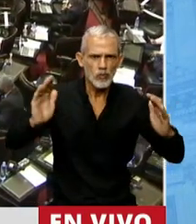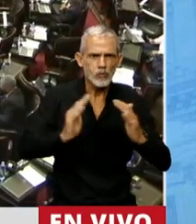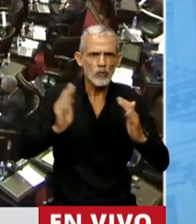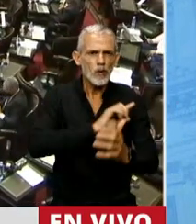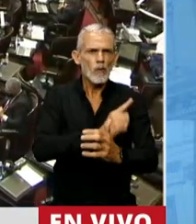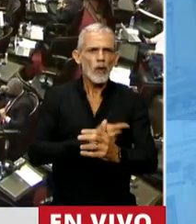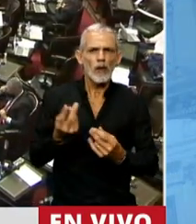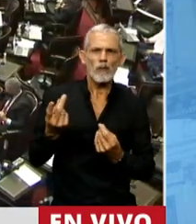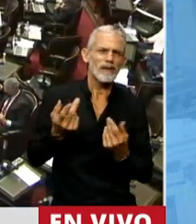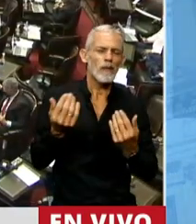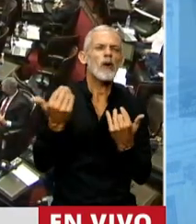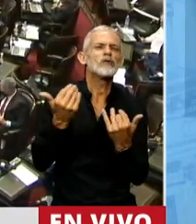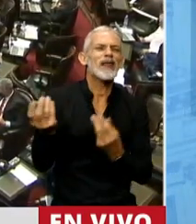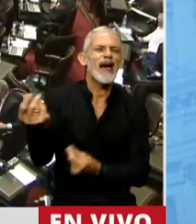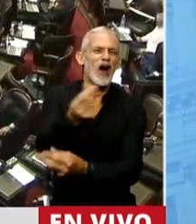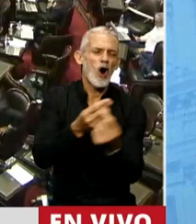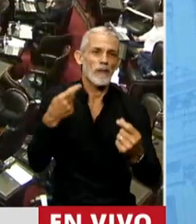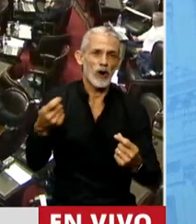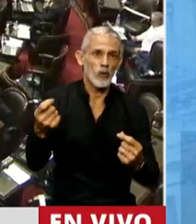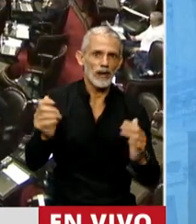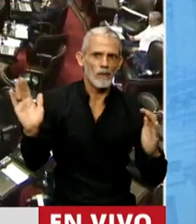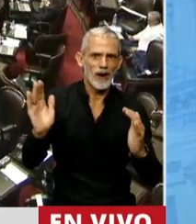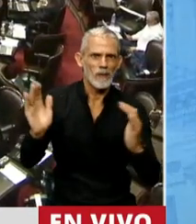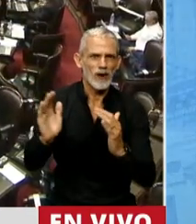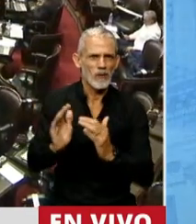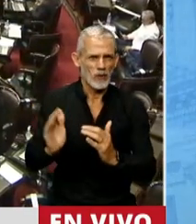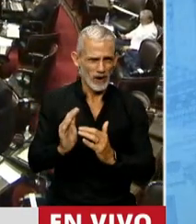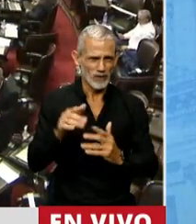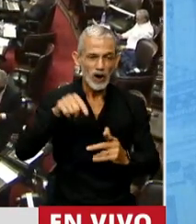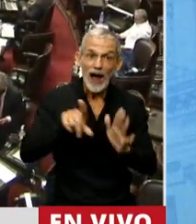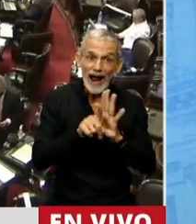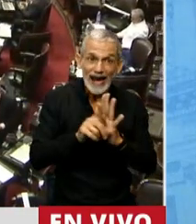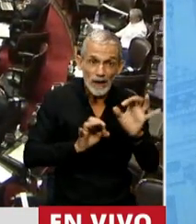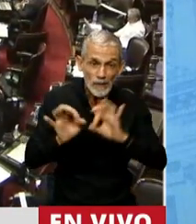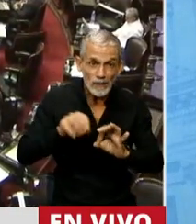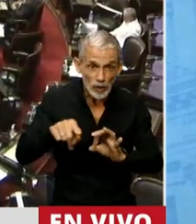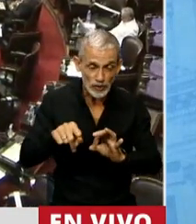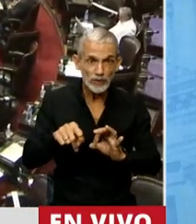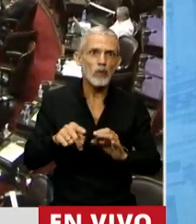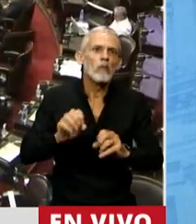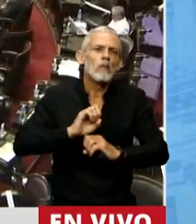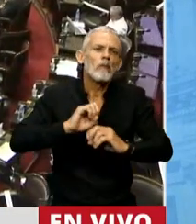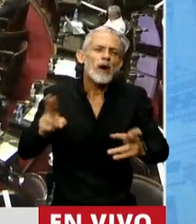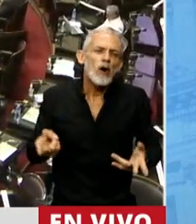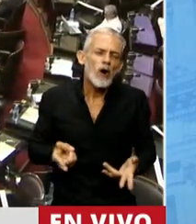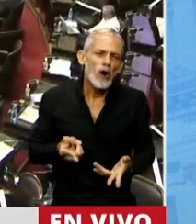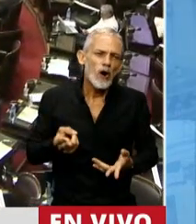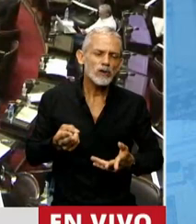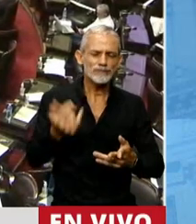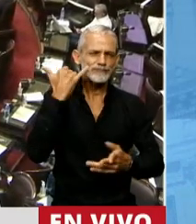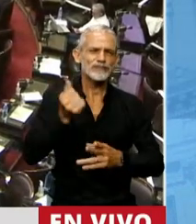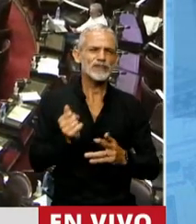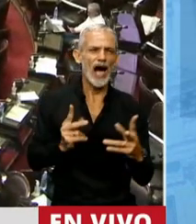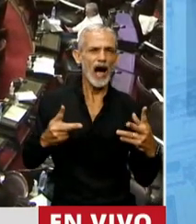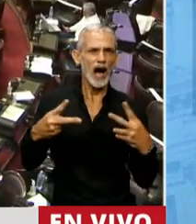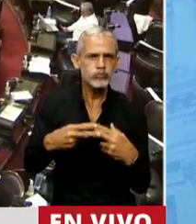poder de compra de los jubilados. Y con esta ley de movilidad jubilatoria se va a convalidar ese